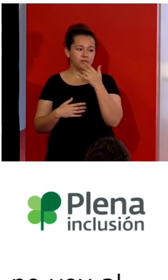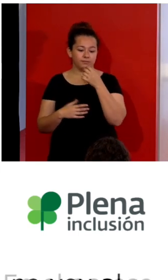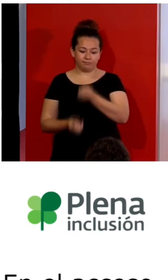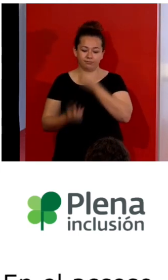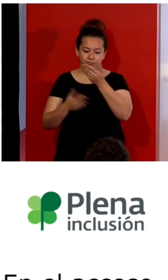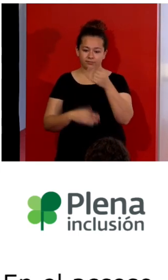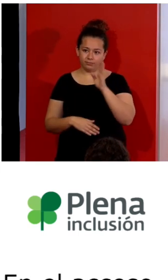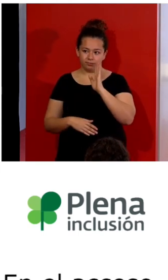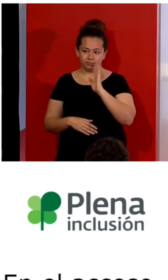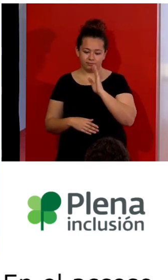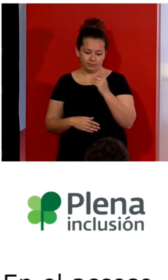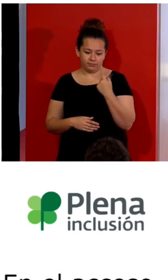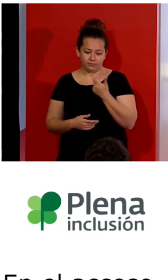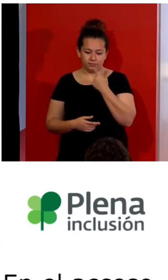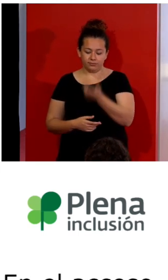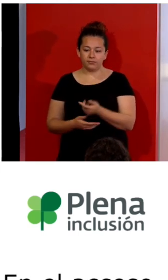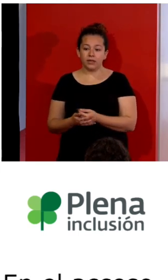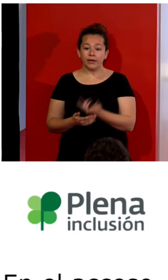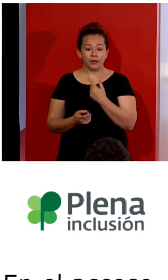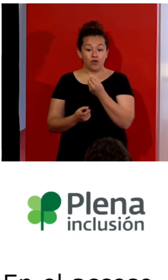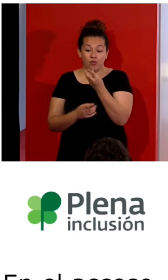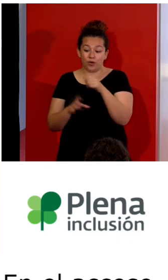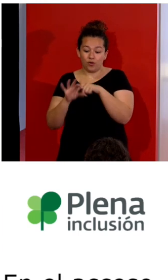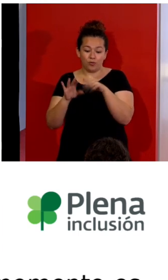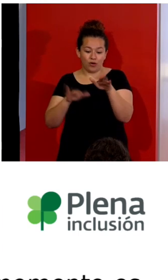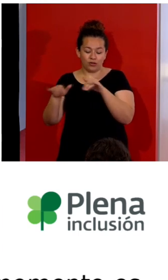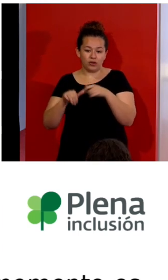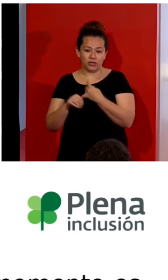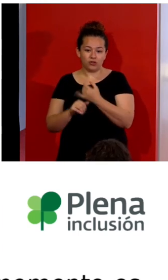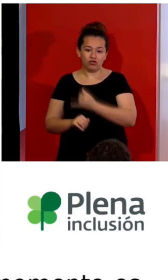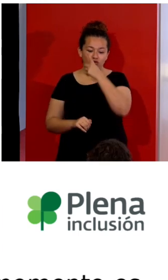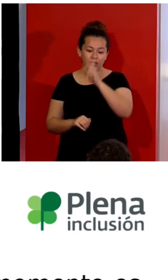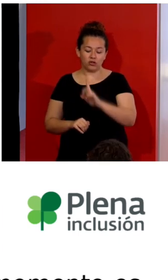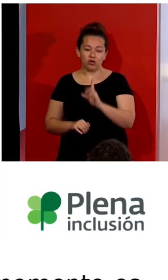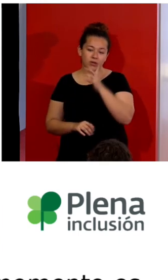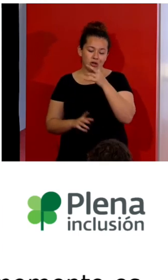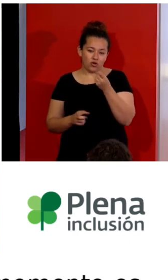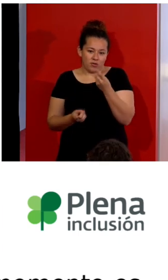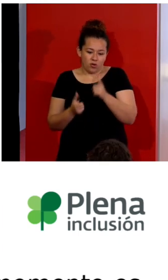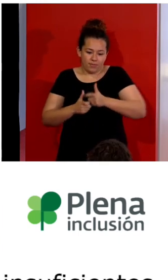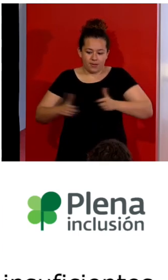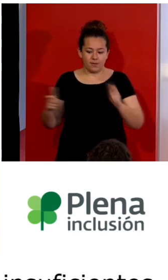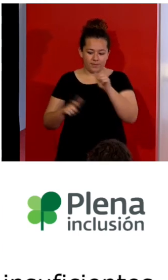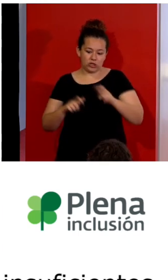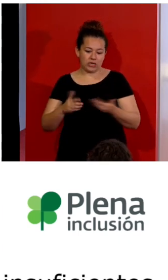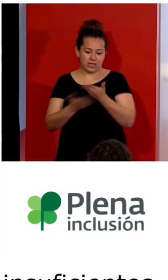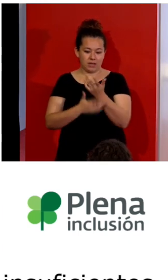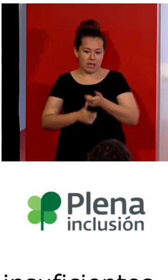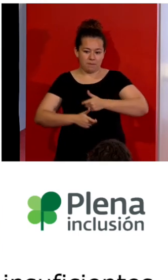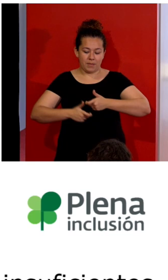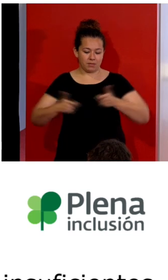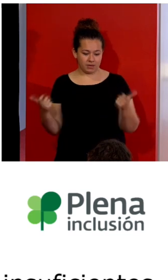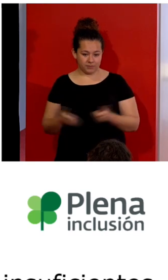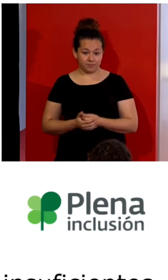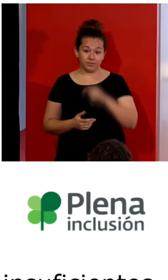un momento, y es que el número de convocatorias son insuficientes frente al número creciente de demandantes. Esto no solo es específico para personas